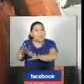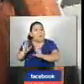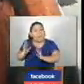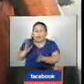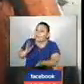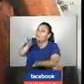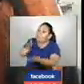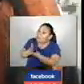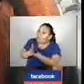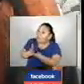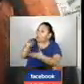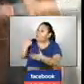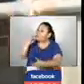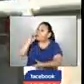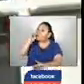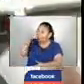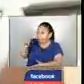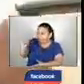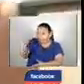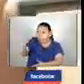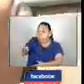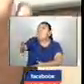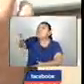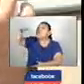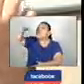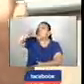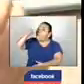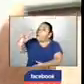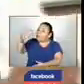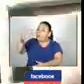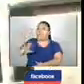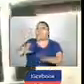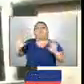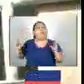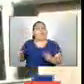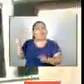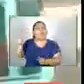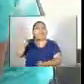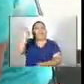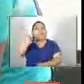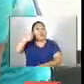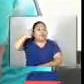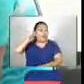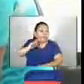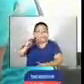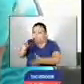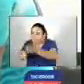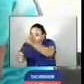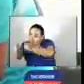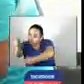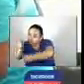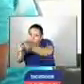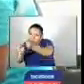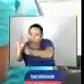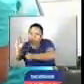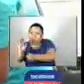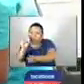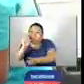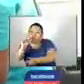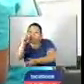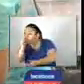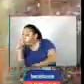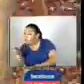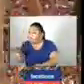llega y media vez diga, me da un vasito por favor, de inmediato Ovidio procede a ordeñar una de